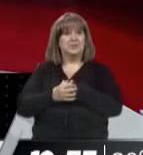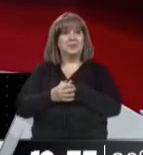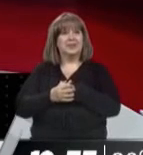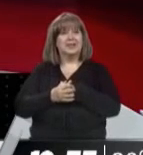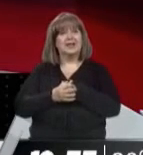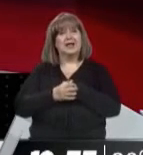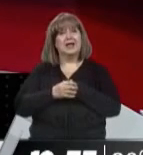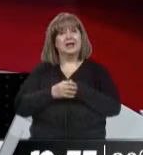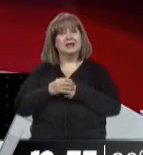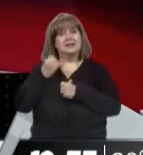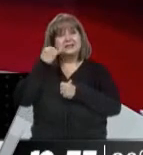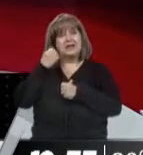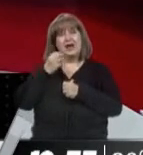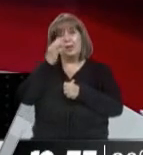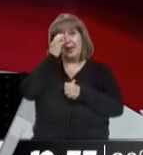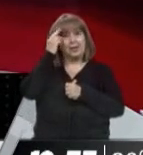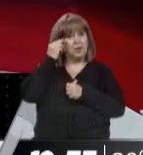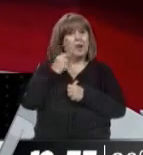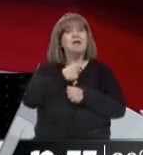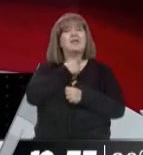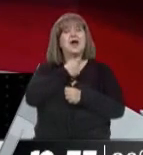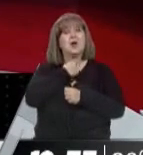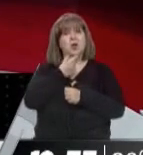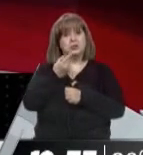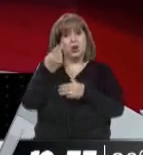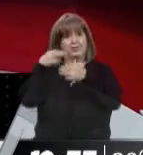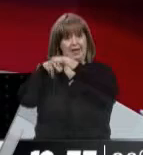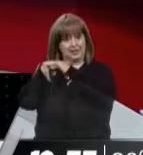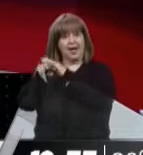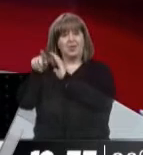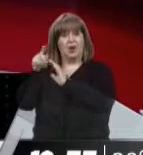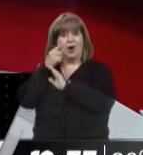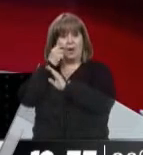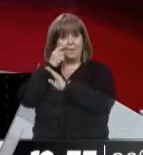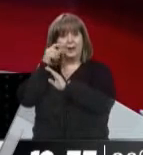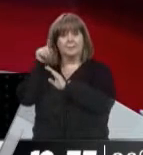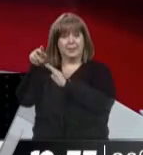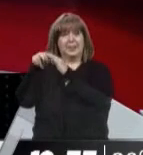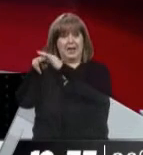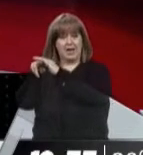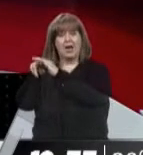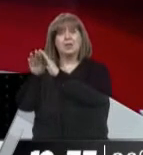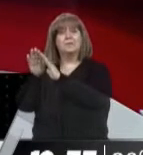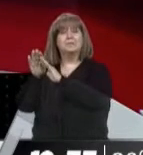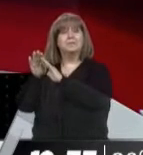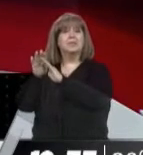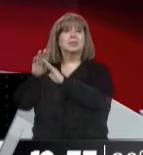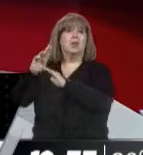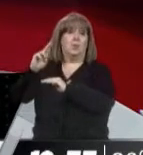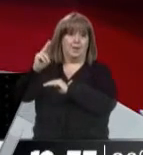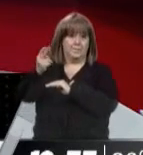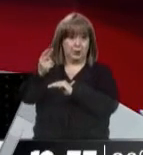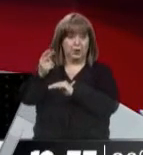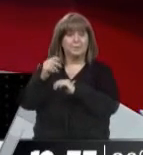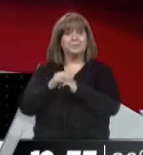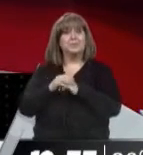segunda parte. Ustedes recordarán que desde el 29 de agosto él había estado internado, muy delicado, y bueno, lamentablemente el 8 fallece, pero también